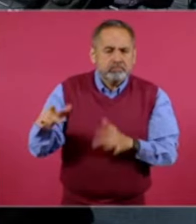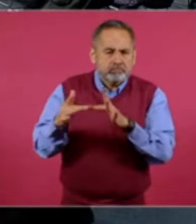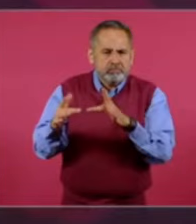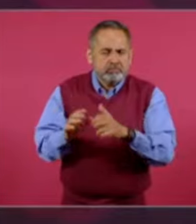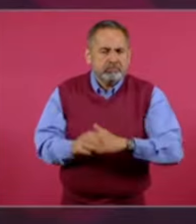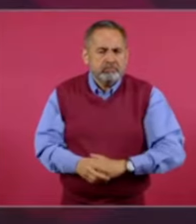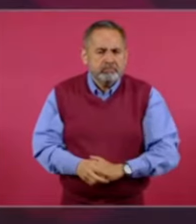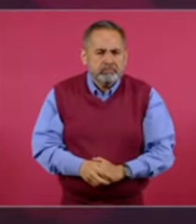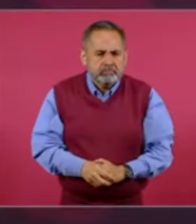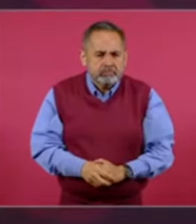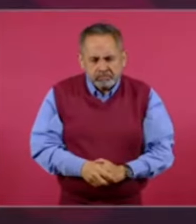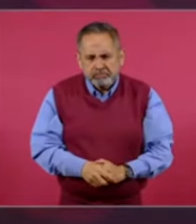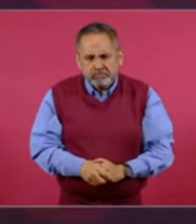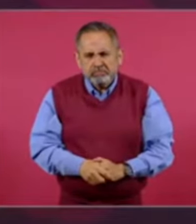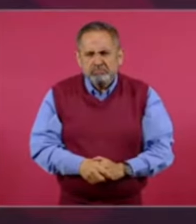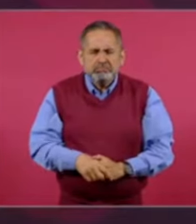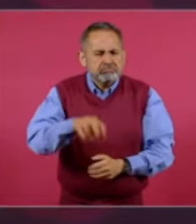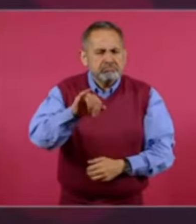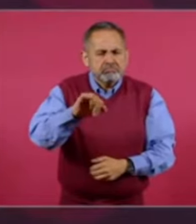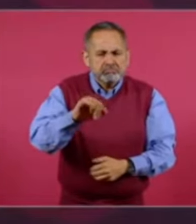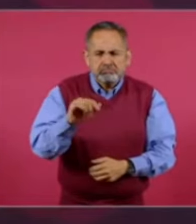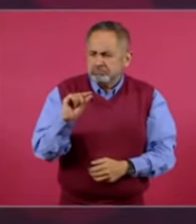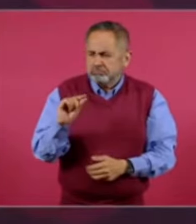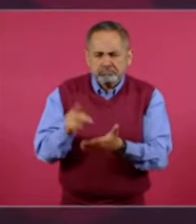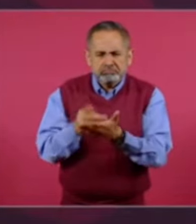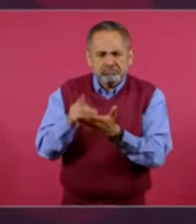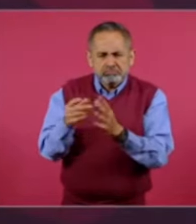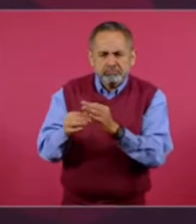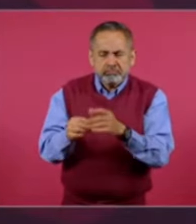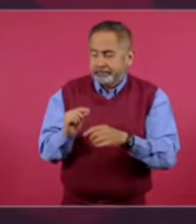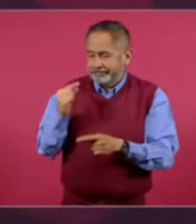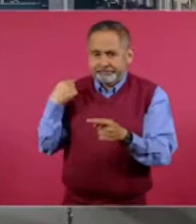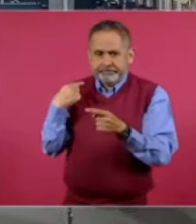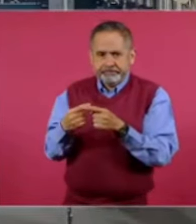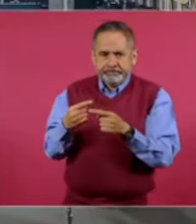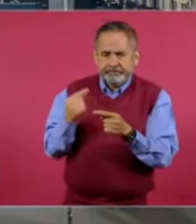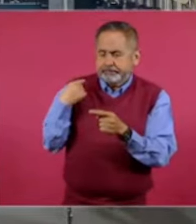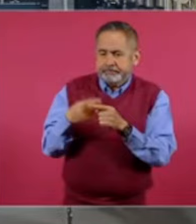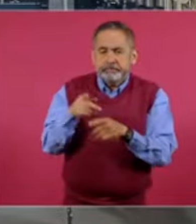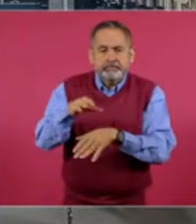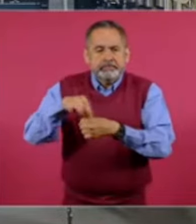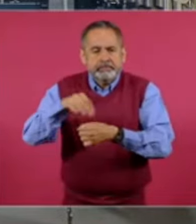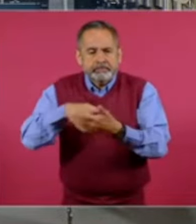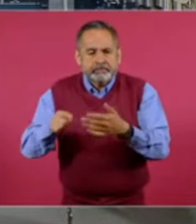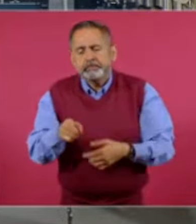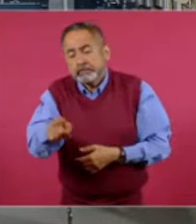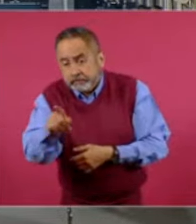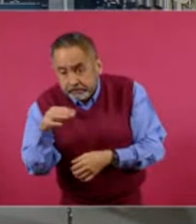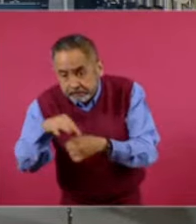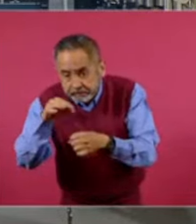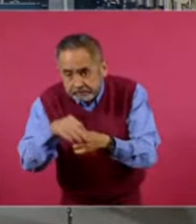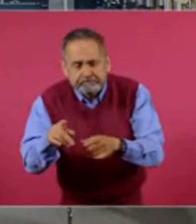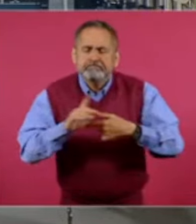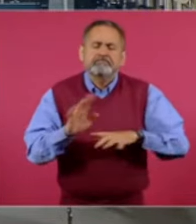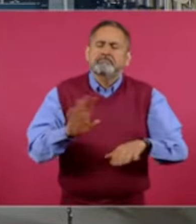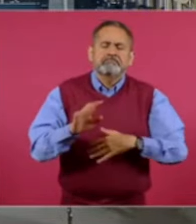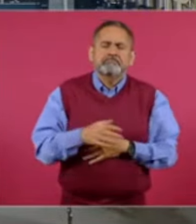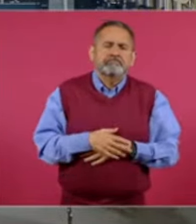Sí, pocas veces. Pero en este tiempo, desde antes de las elecciones. No, nos